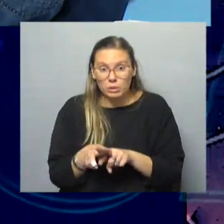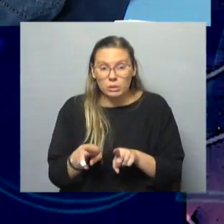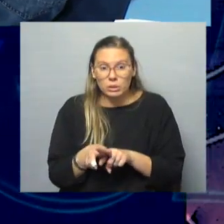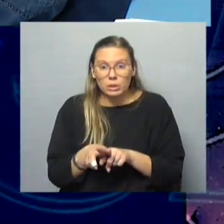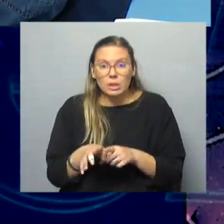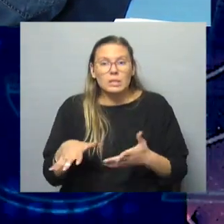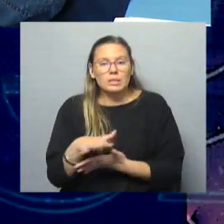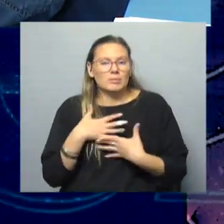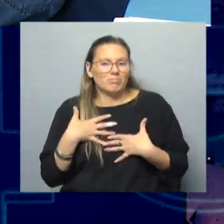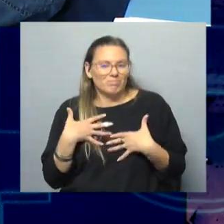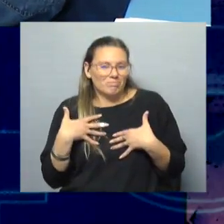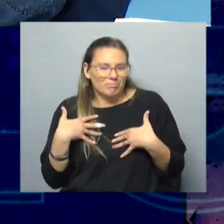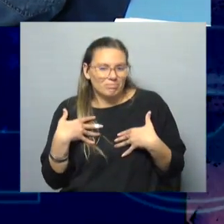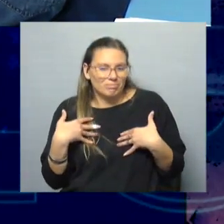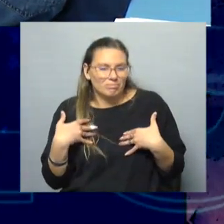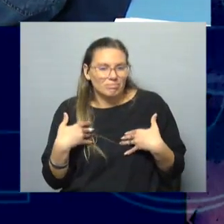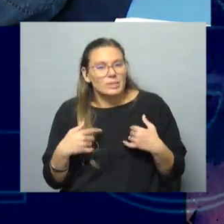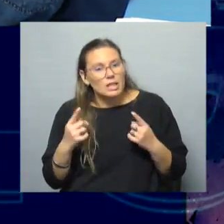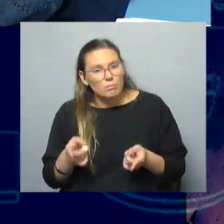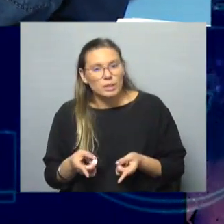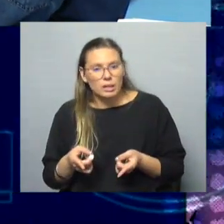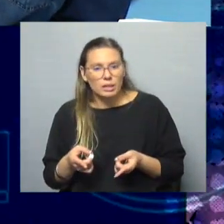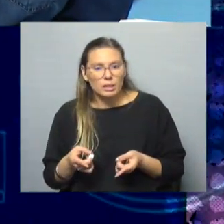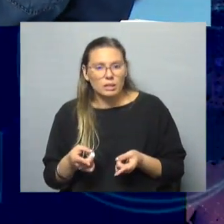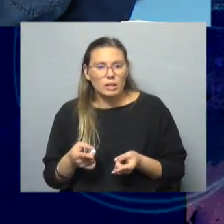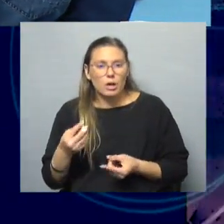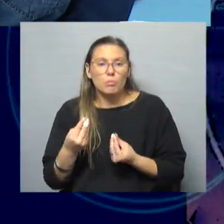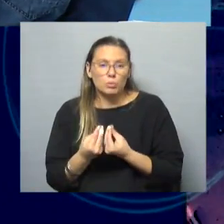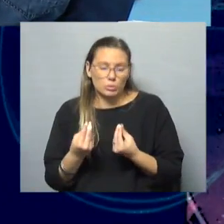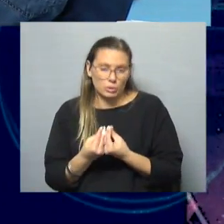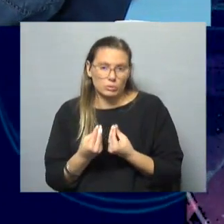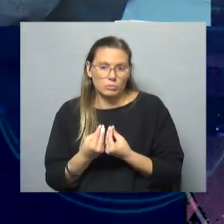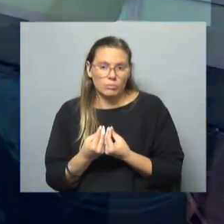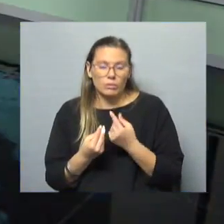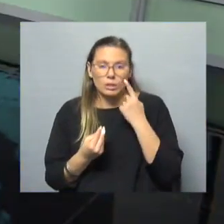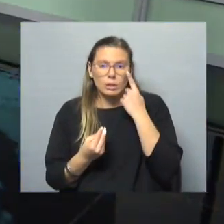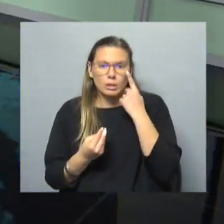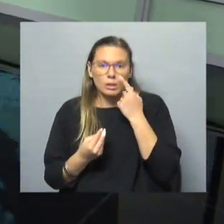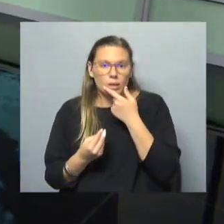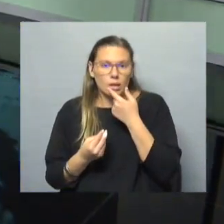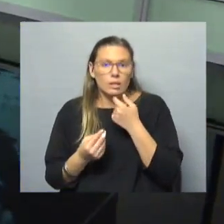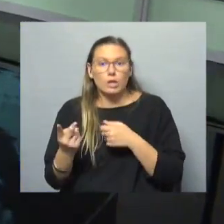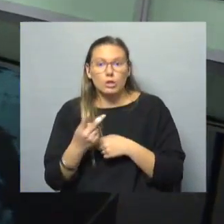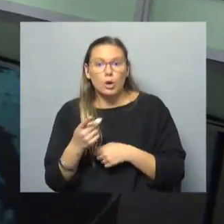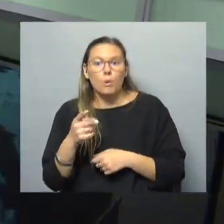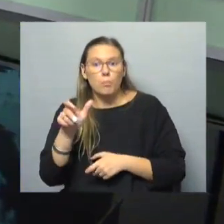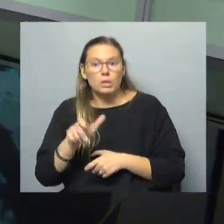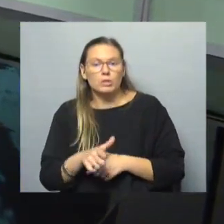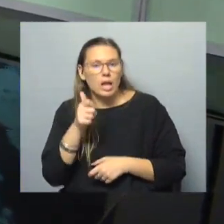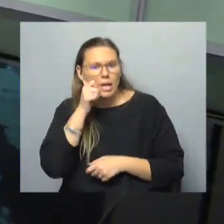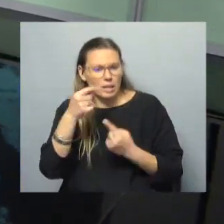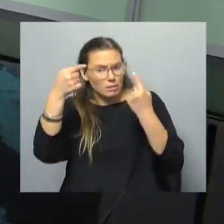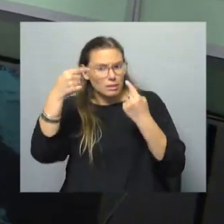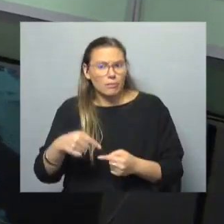estados de ánimo, ¿no? Confluyen ahí un montón de cosas. Tremendo. Entre dos personas que se llevaban muchos años, pero que